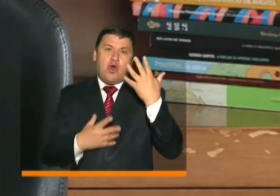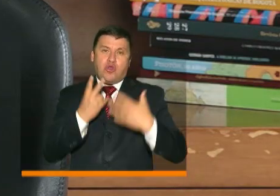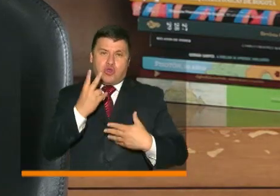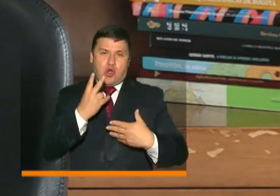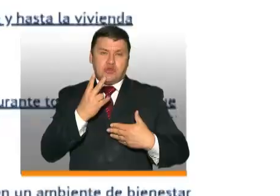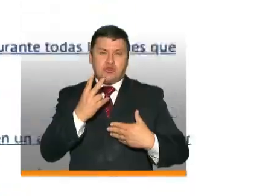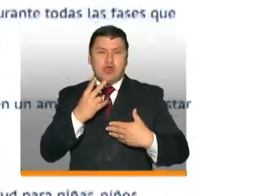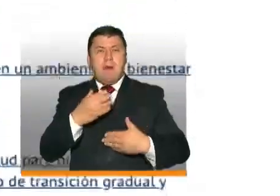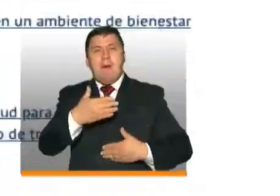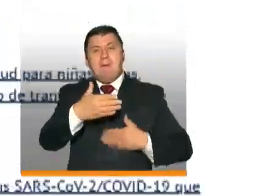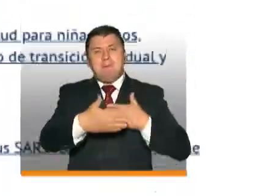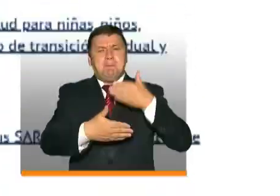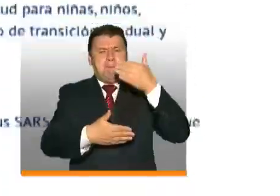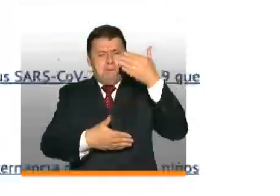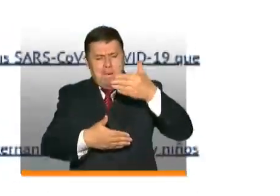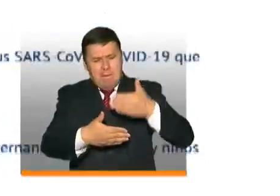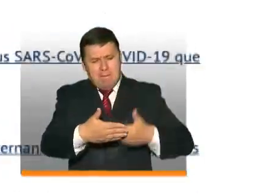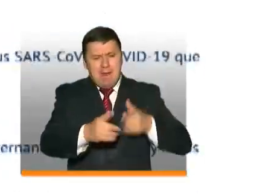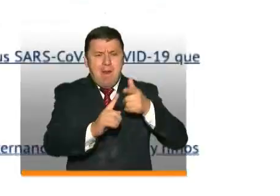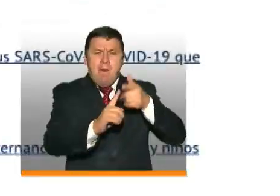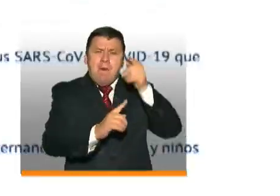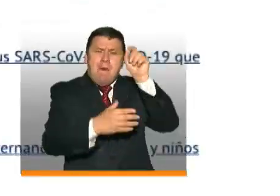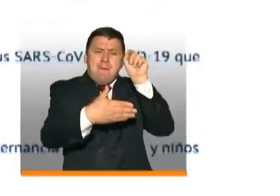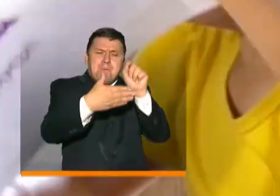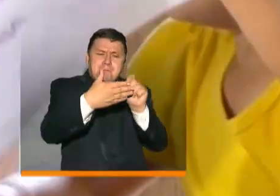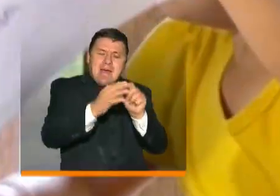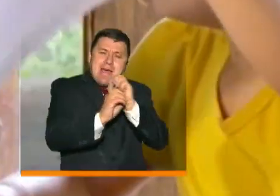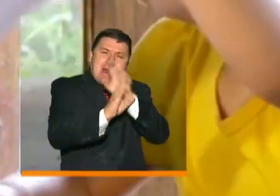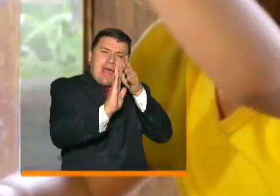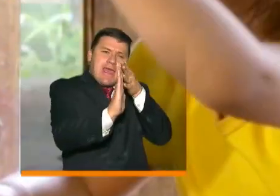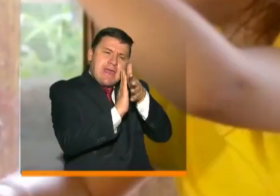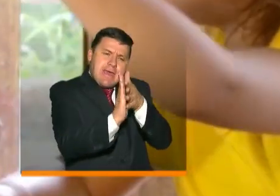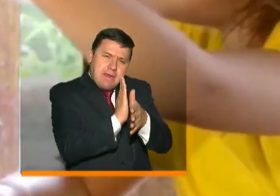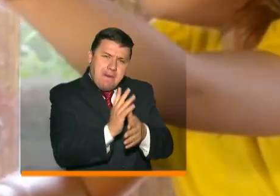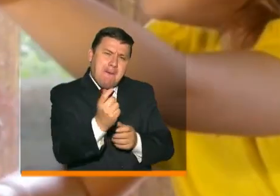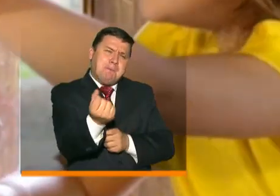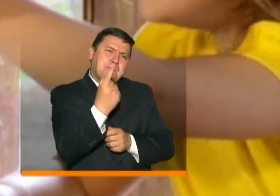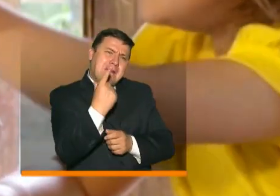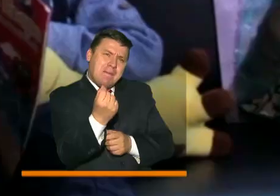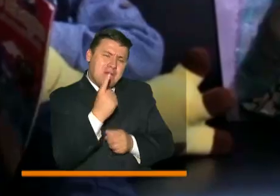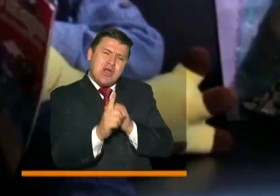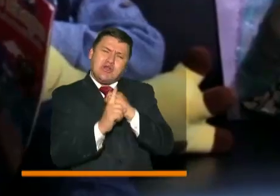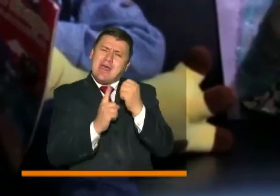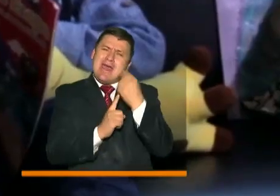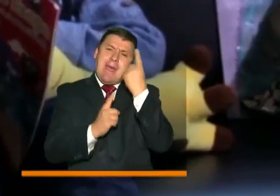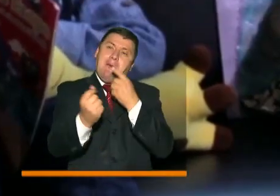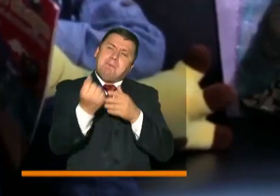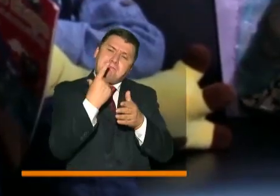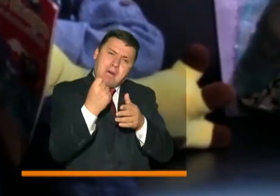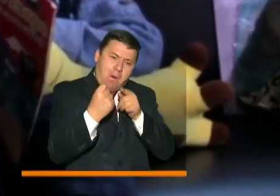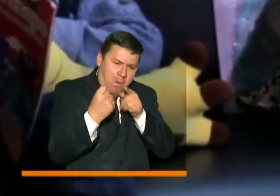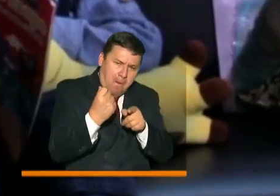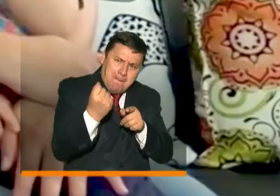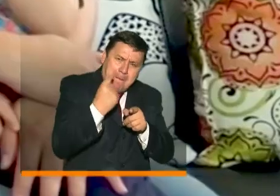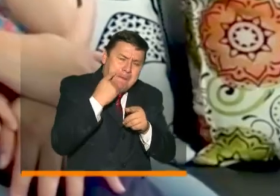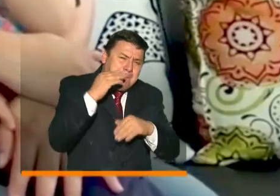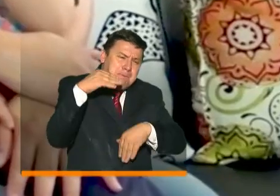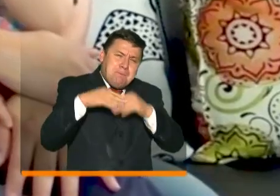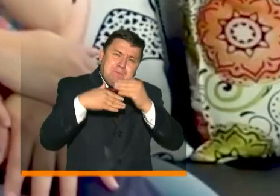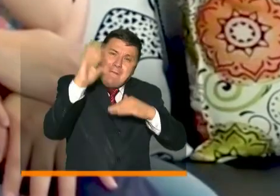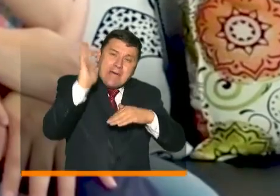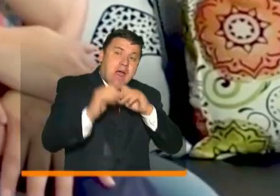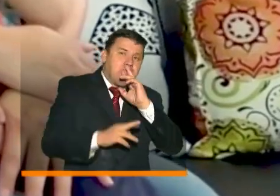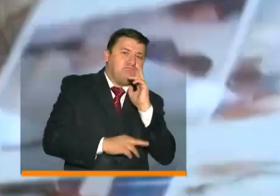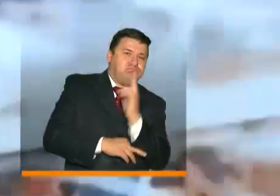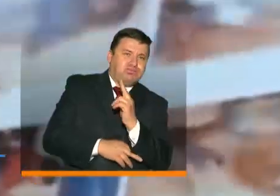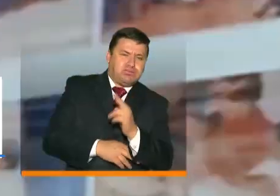Los 12 anexos tienen información detallada que cobija preguntas frecuentes de la sociedad en general y de los padres de familia. ¿Cuáles son